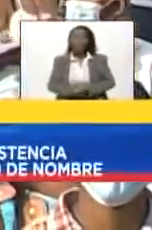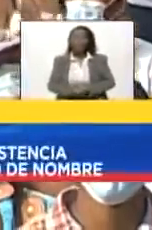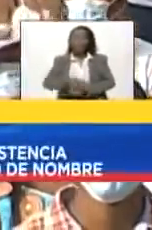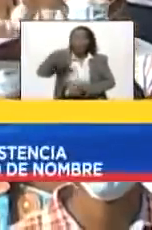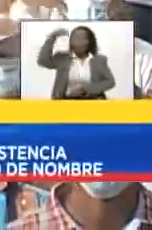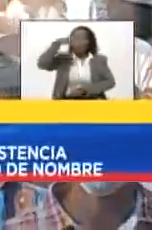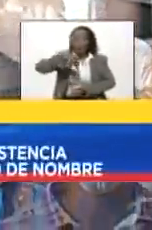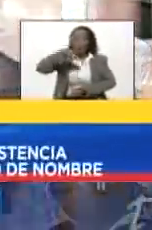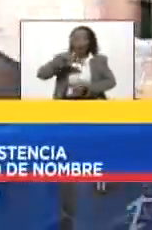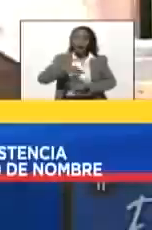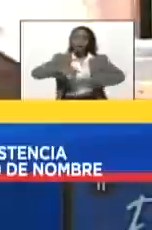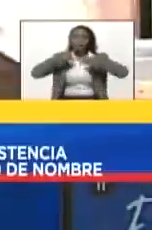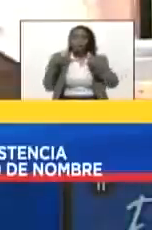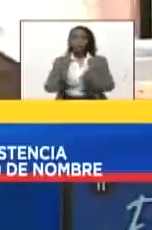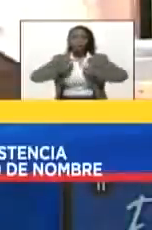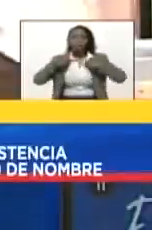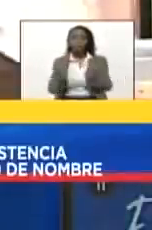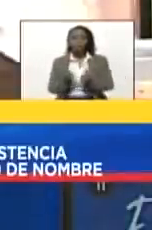Hoy se ha reavivado